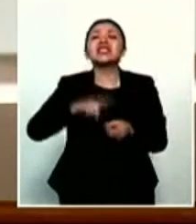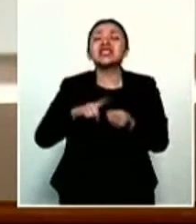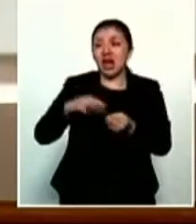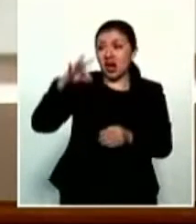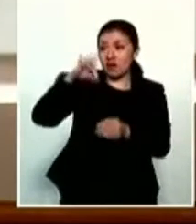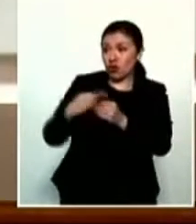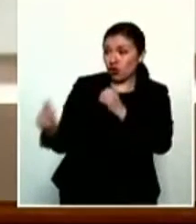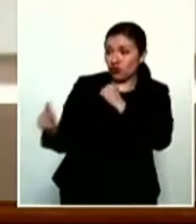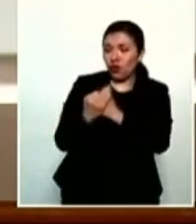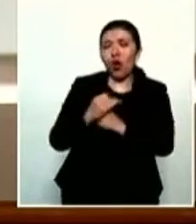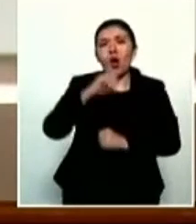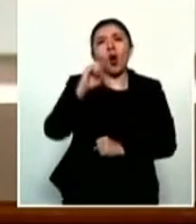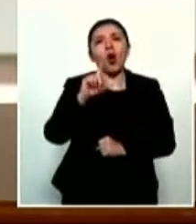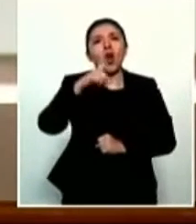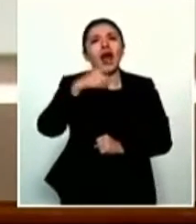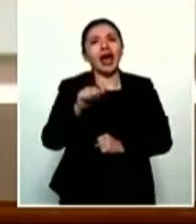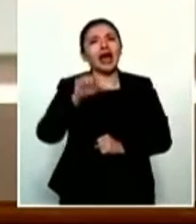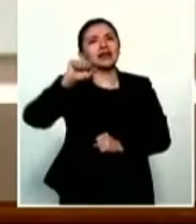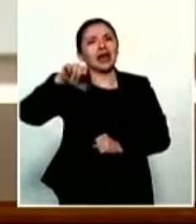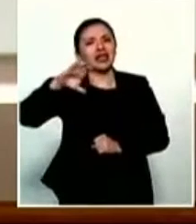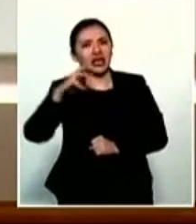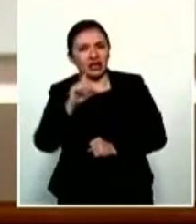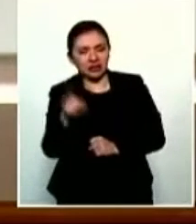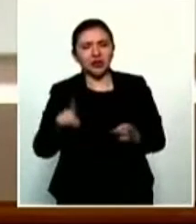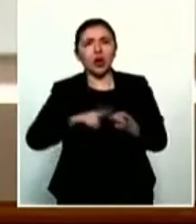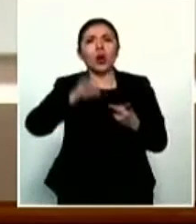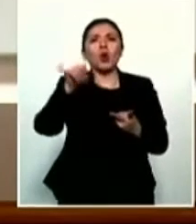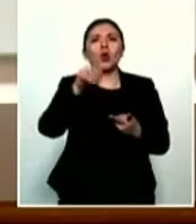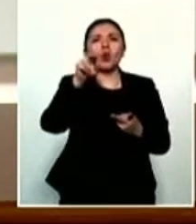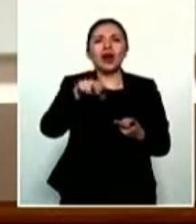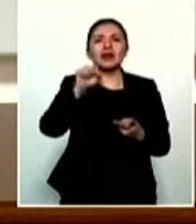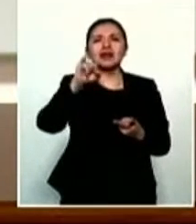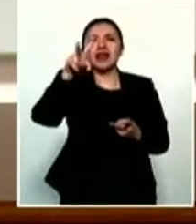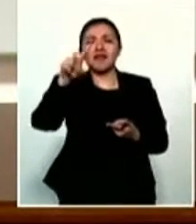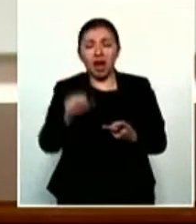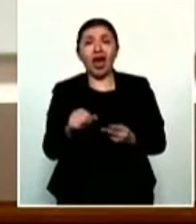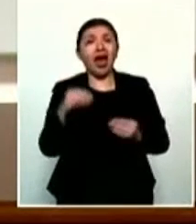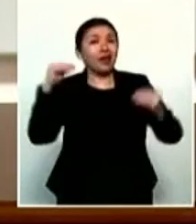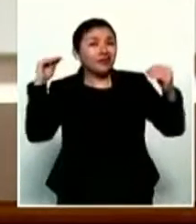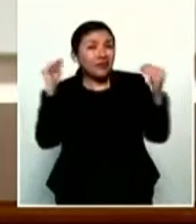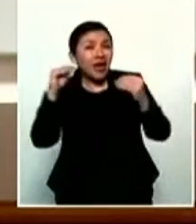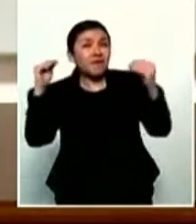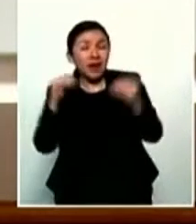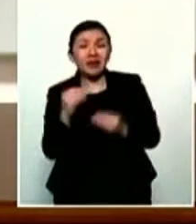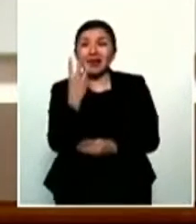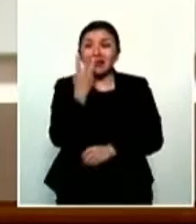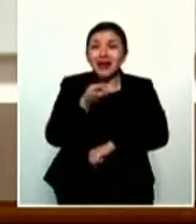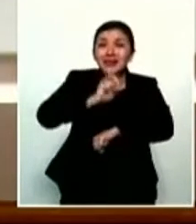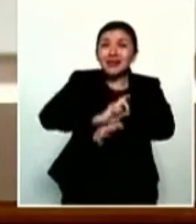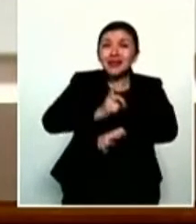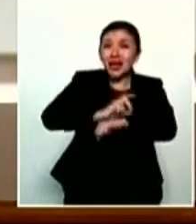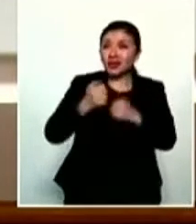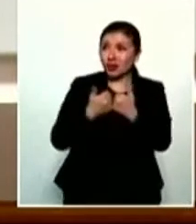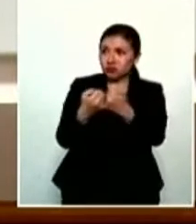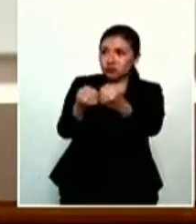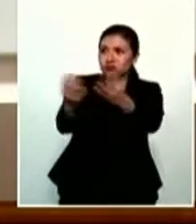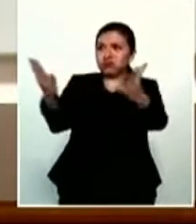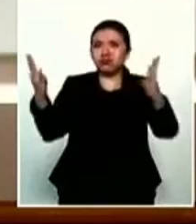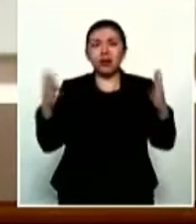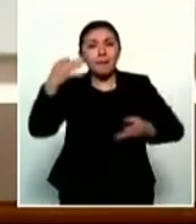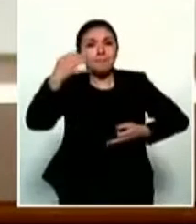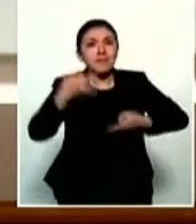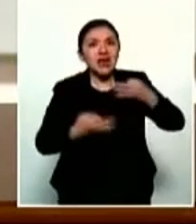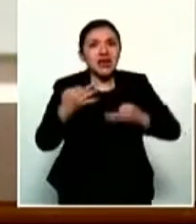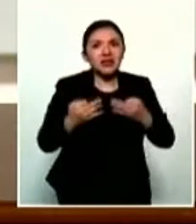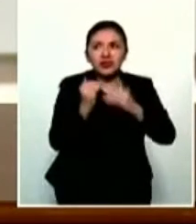Sánchez Cordero y Juan Silva Mesa nada más. Y llevé el debate 3 días contra el resto del pleno de ministras y